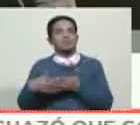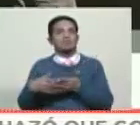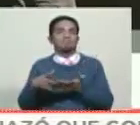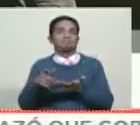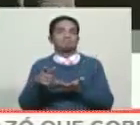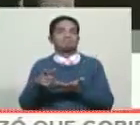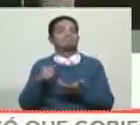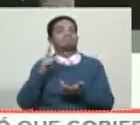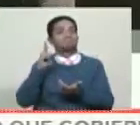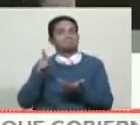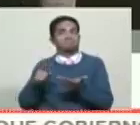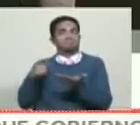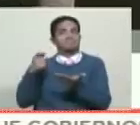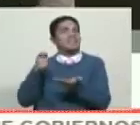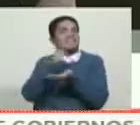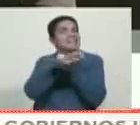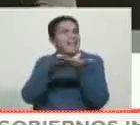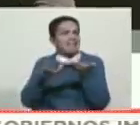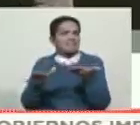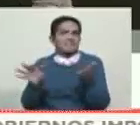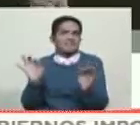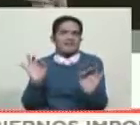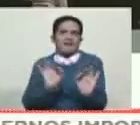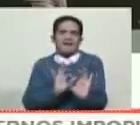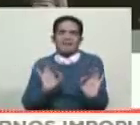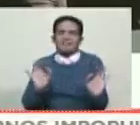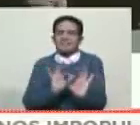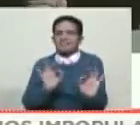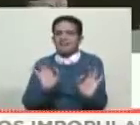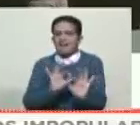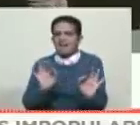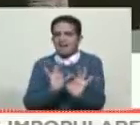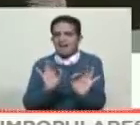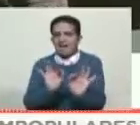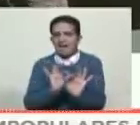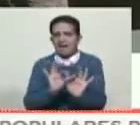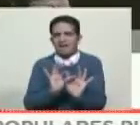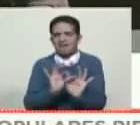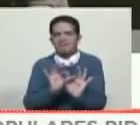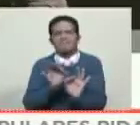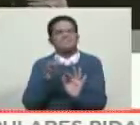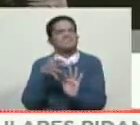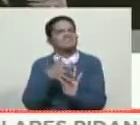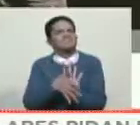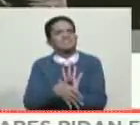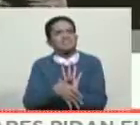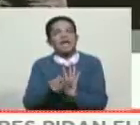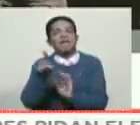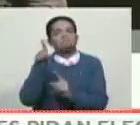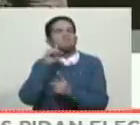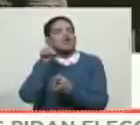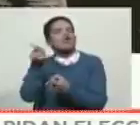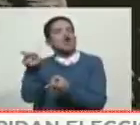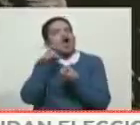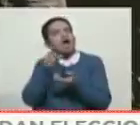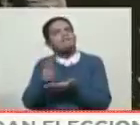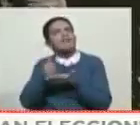ser. Que gratis no va a ser. Es decir, que va a cobrar la ayuda que